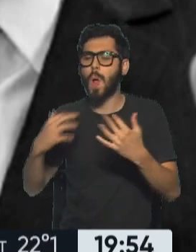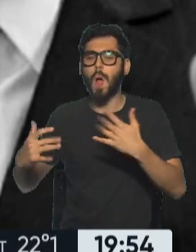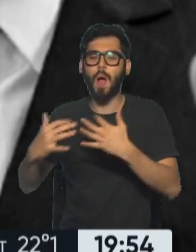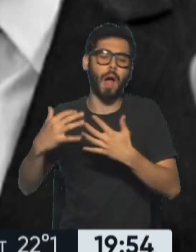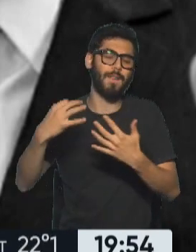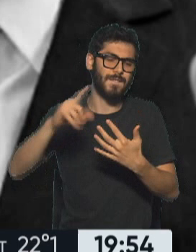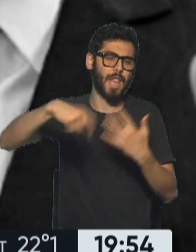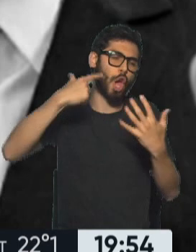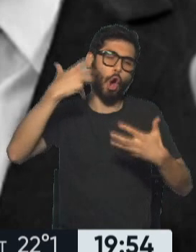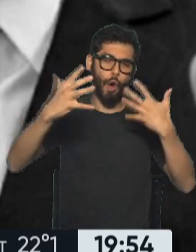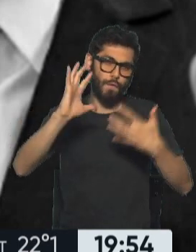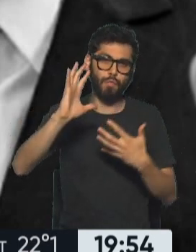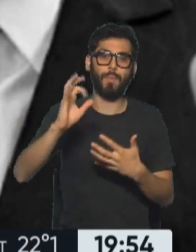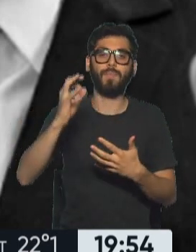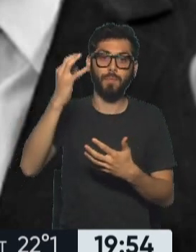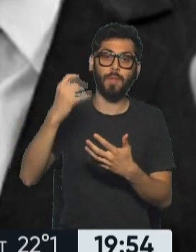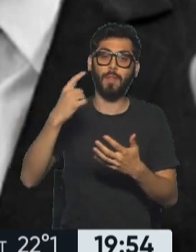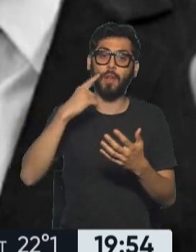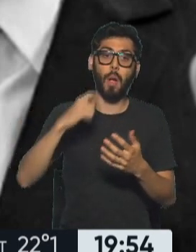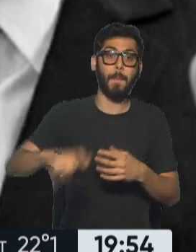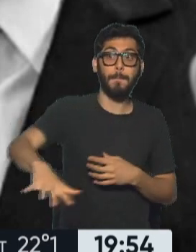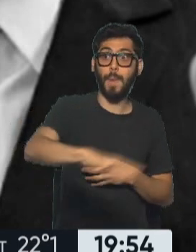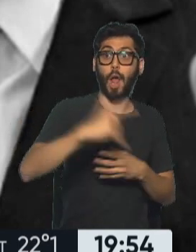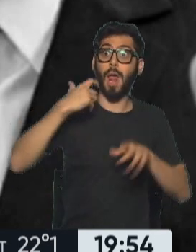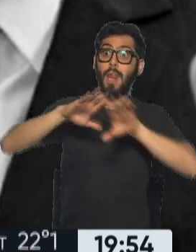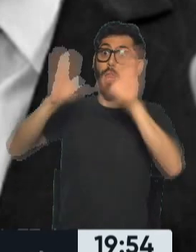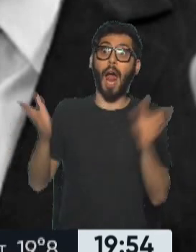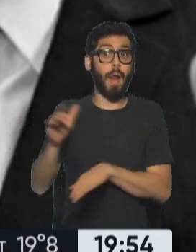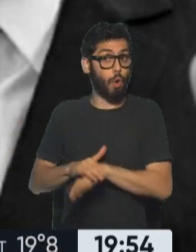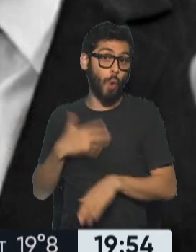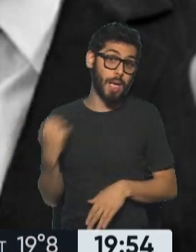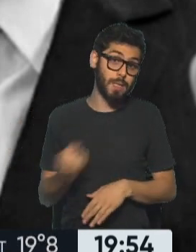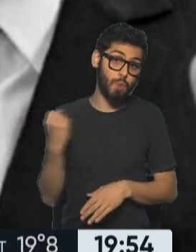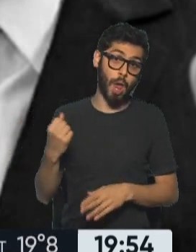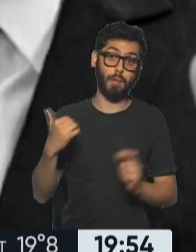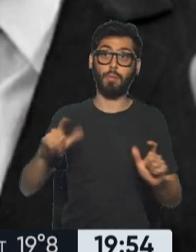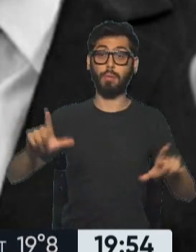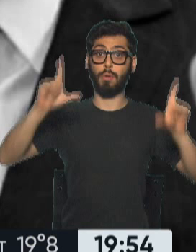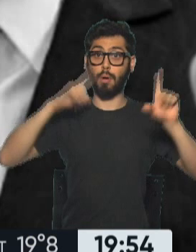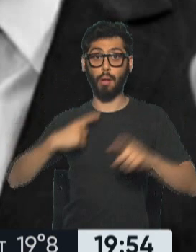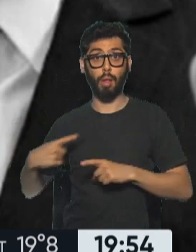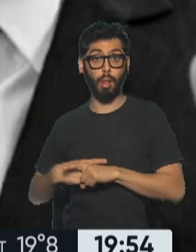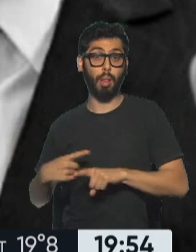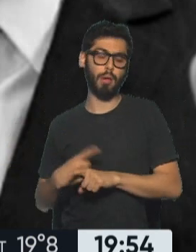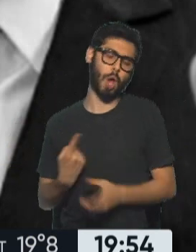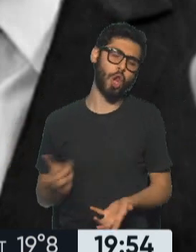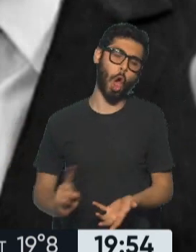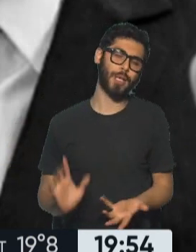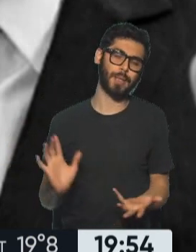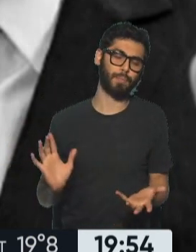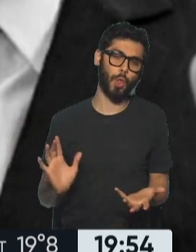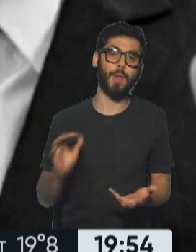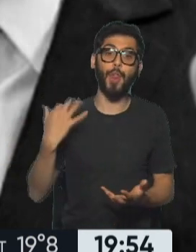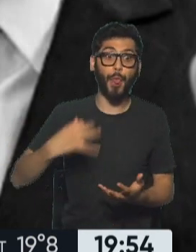confusión. La responsabilidad institucional frente a la población es muy importante y no se puede dar una imagen de disputas internas. Tenemos que dar tranquilidad a